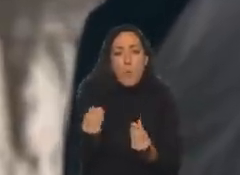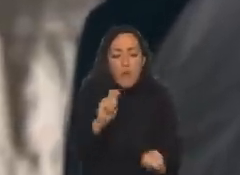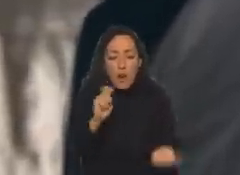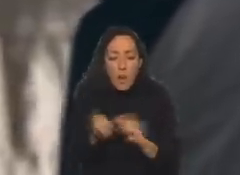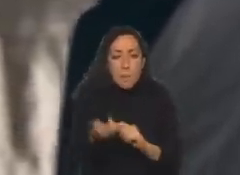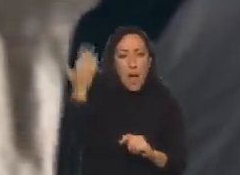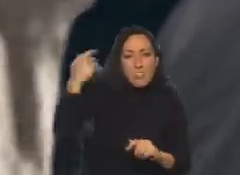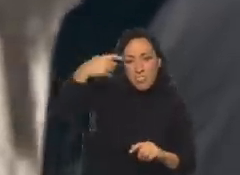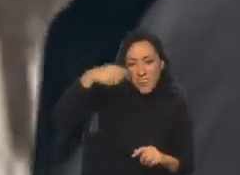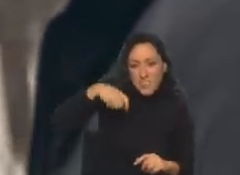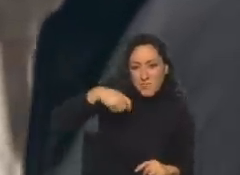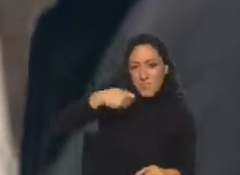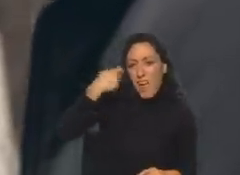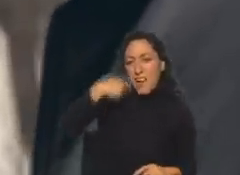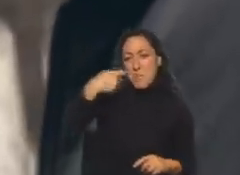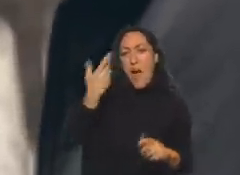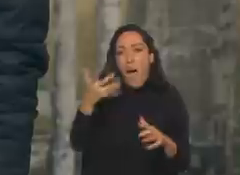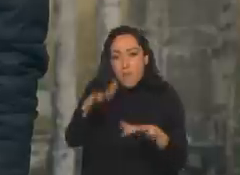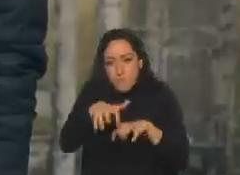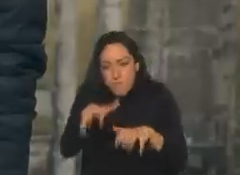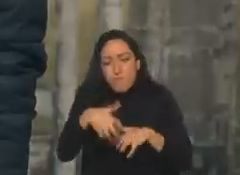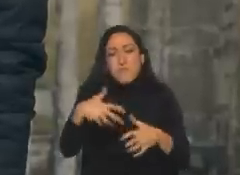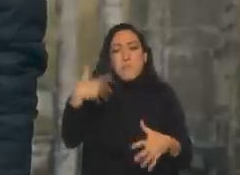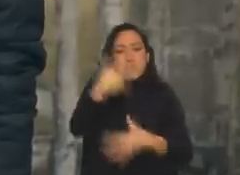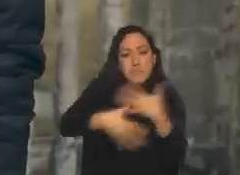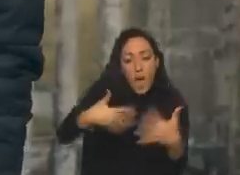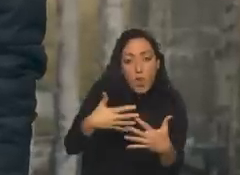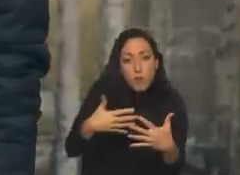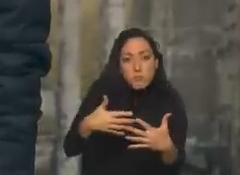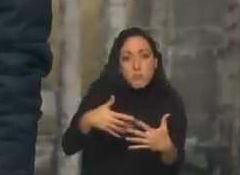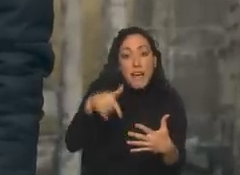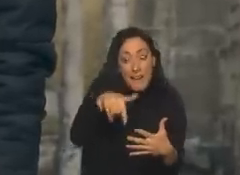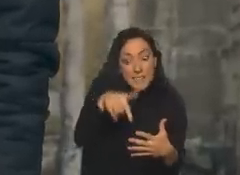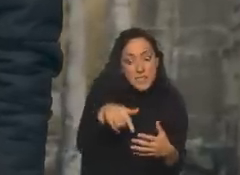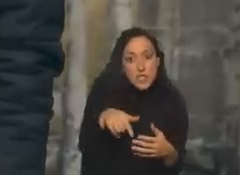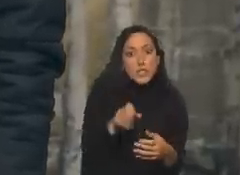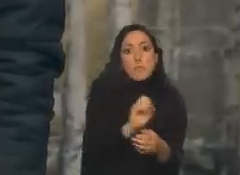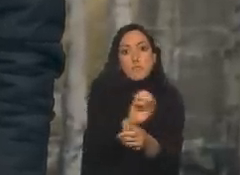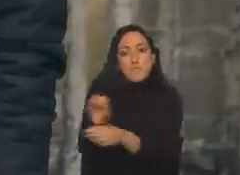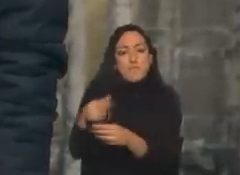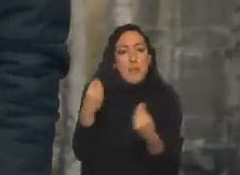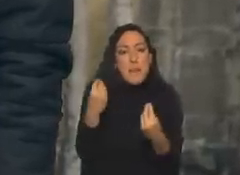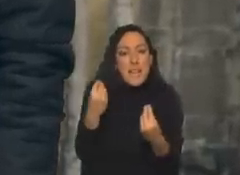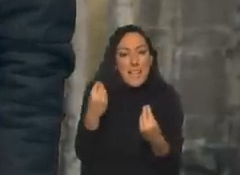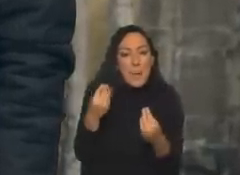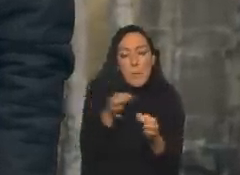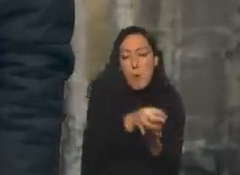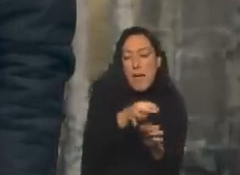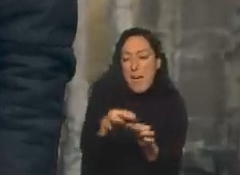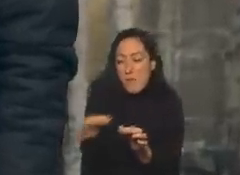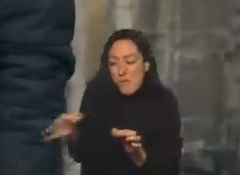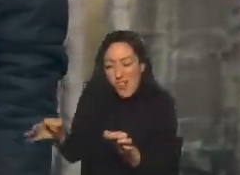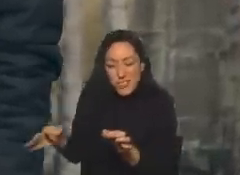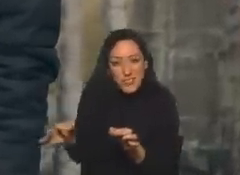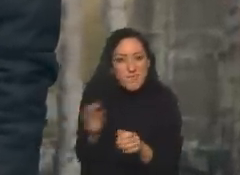que había ganadería, que había chacra mixta y todo lo demás, eran lo que proveían a la soberanía y seguridad alimentaria de los pueblos